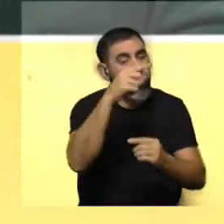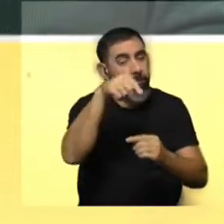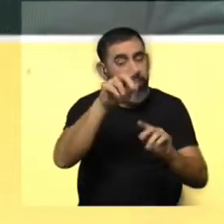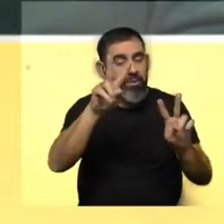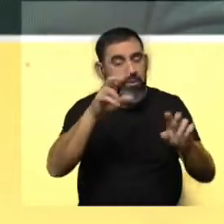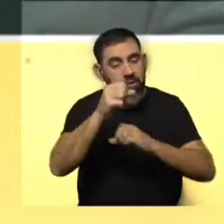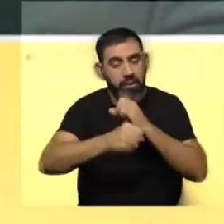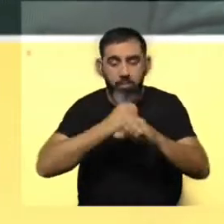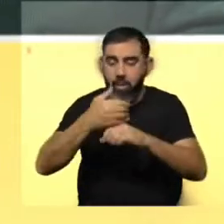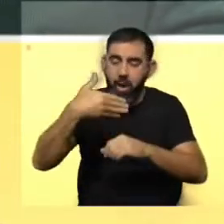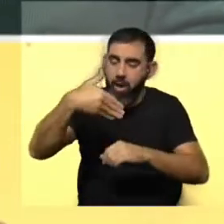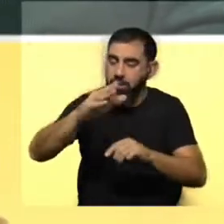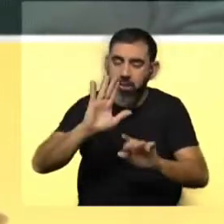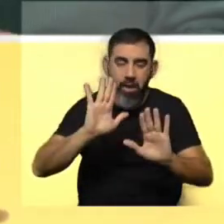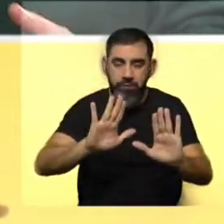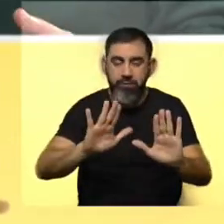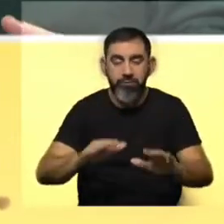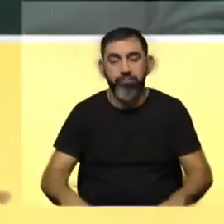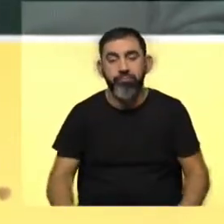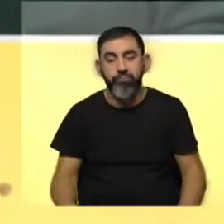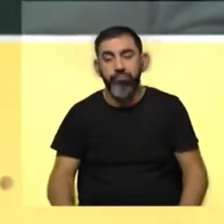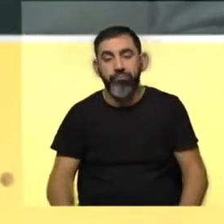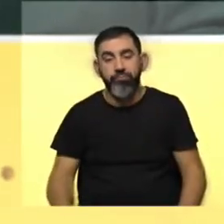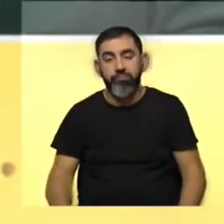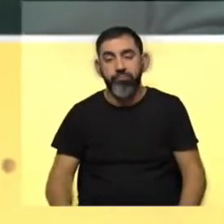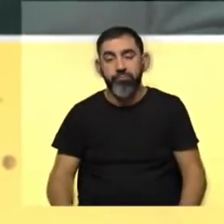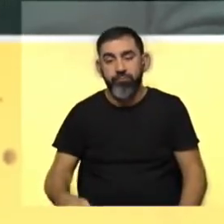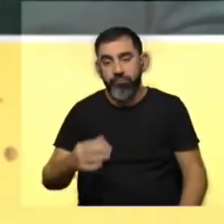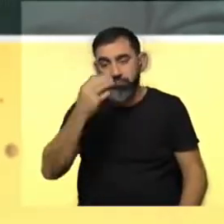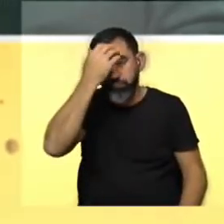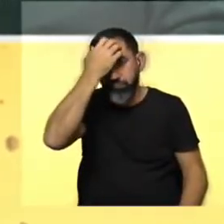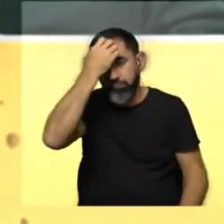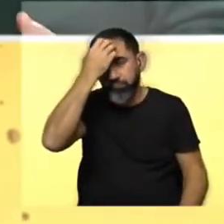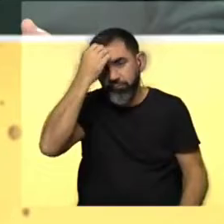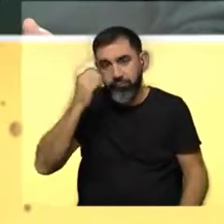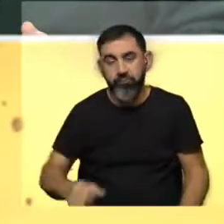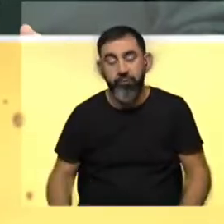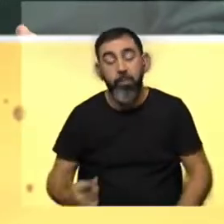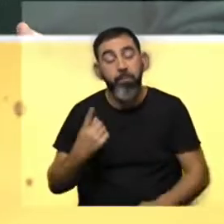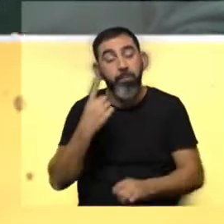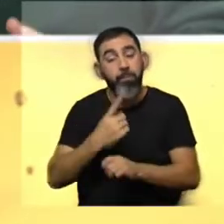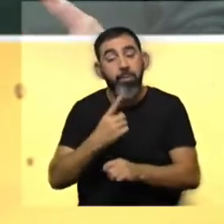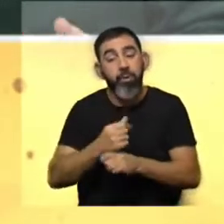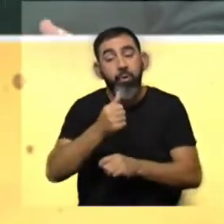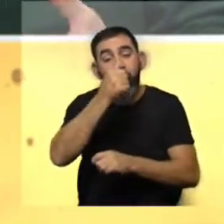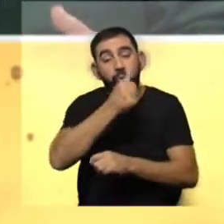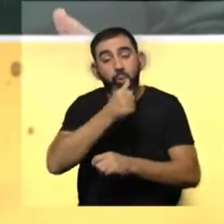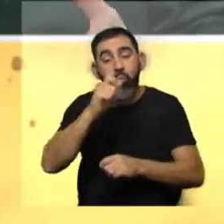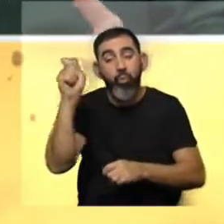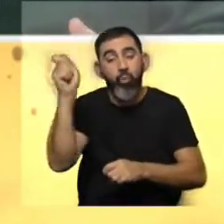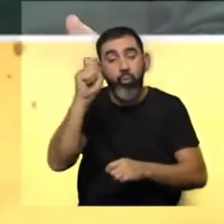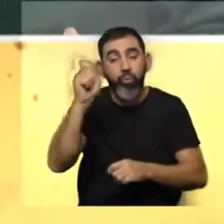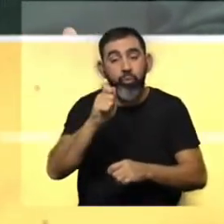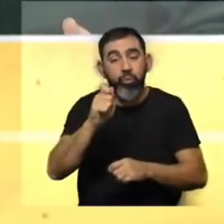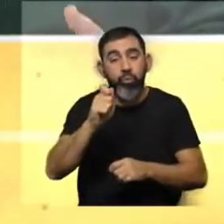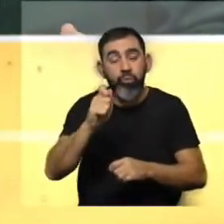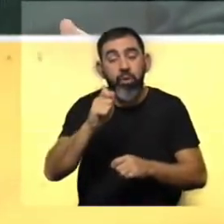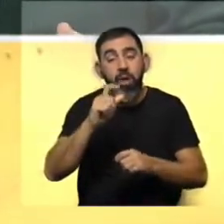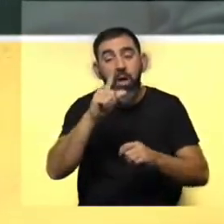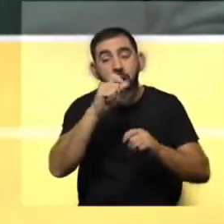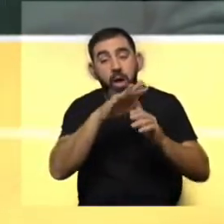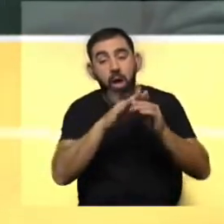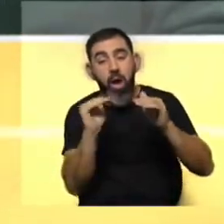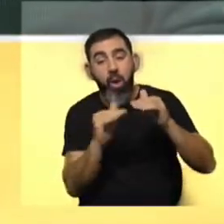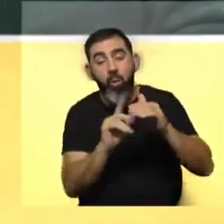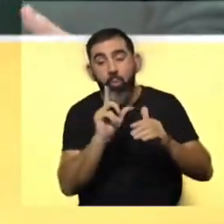mucho tiempo, el principal método de abastecernos de agua. Por lo tanto, lo primero que hay que resolver en forma urgente es una reserva de agua